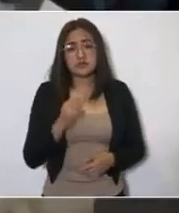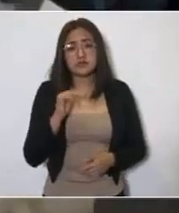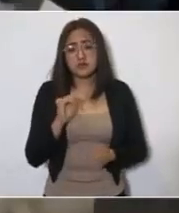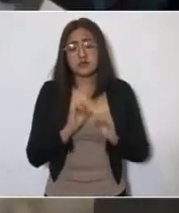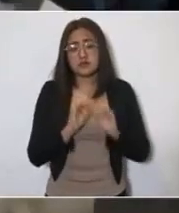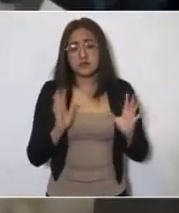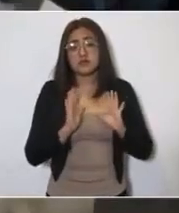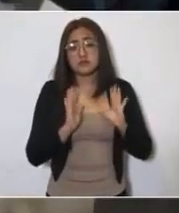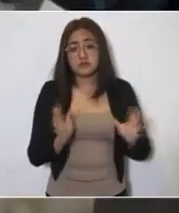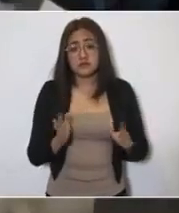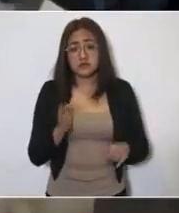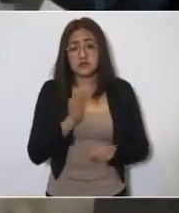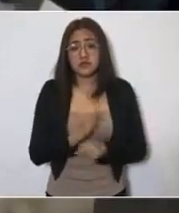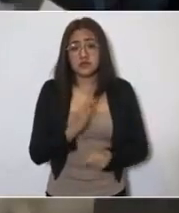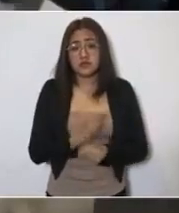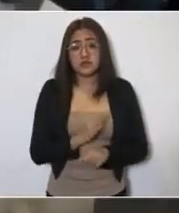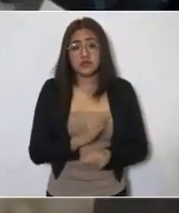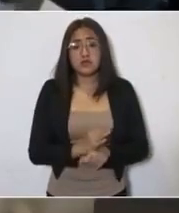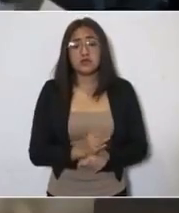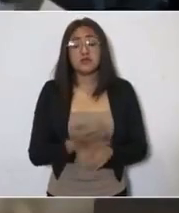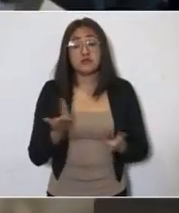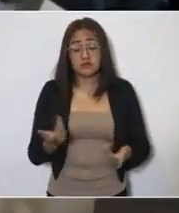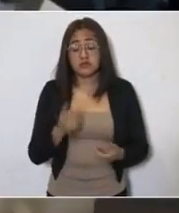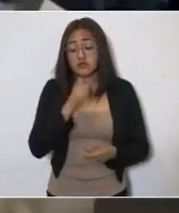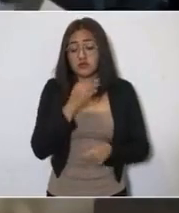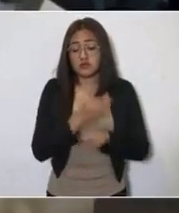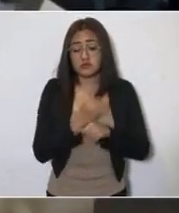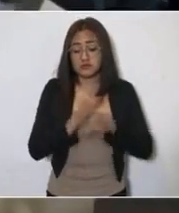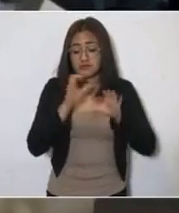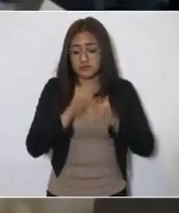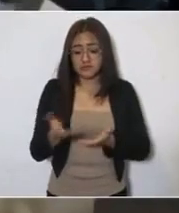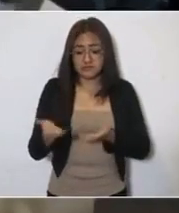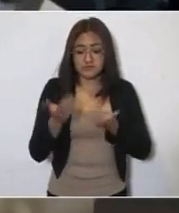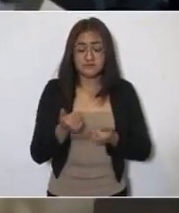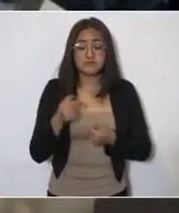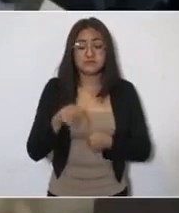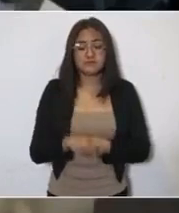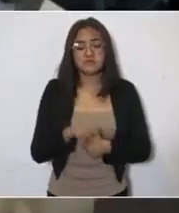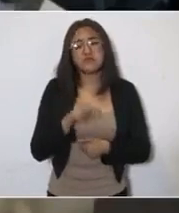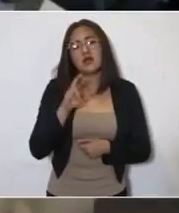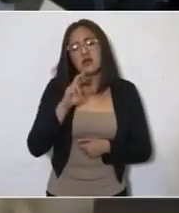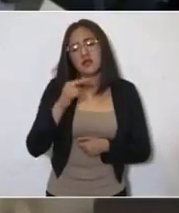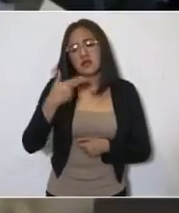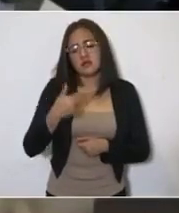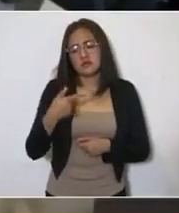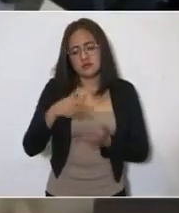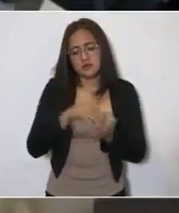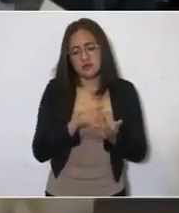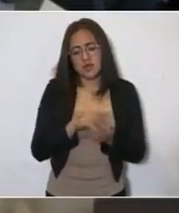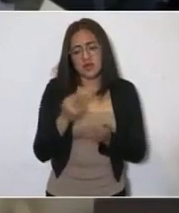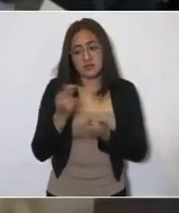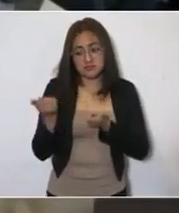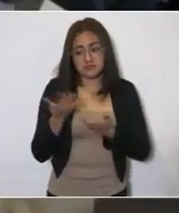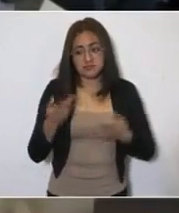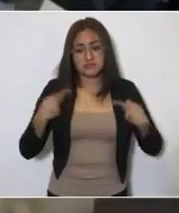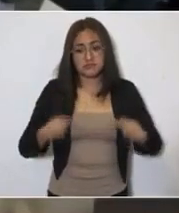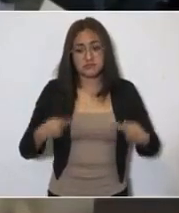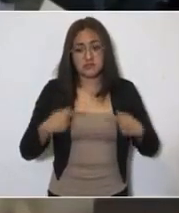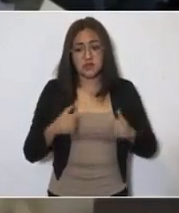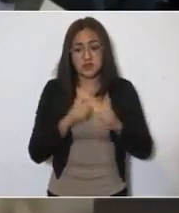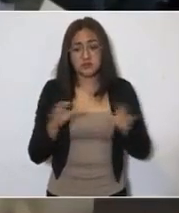Efecto, ya está en trámite la contratación, ya está en recursos humanos todos los papeles necesarios con